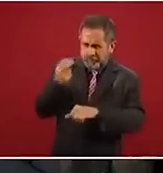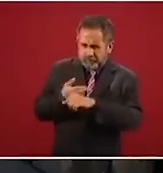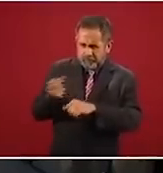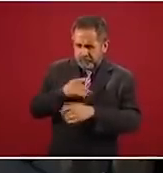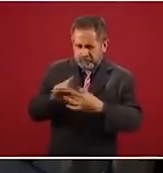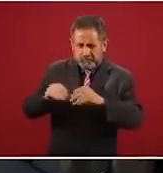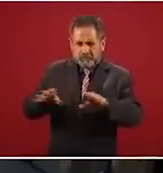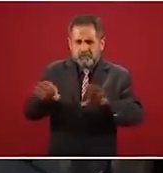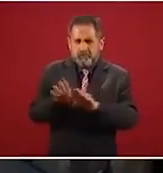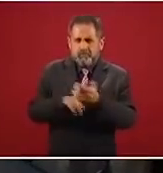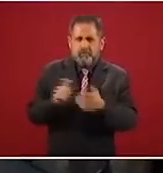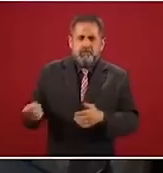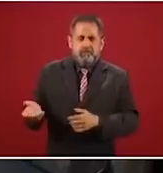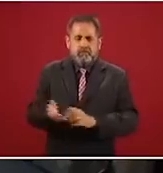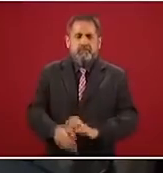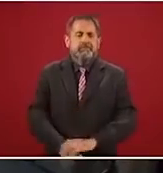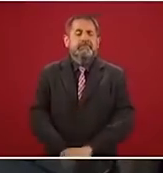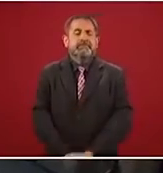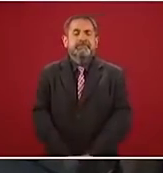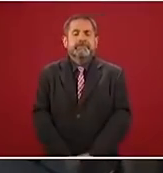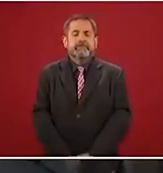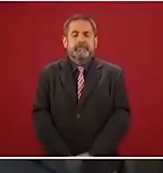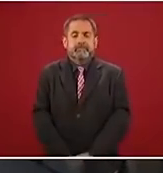nos informa sobre eso.